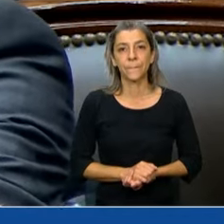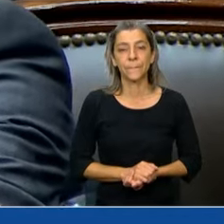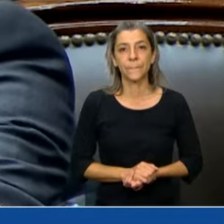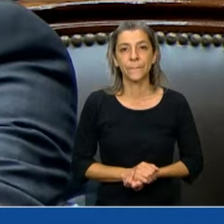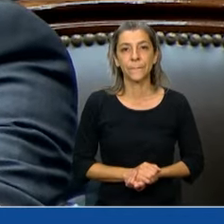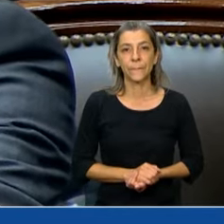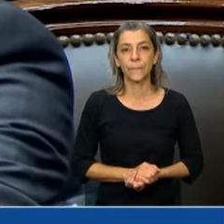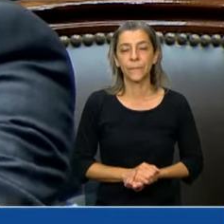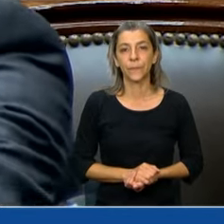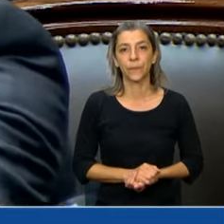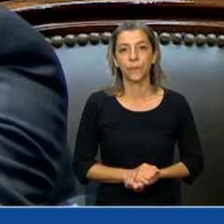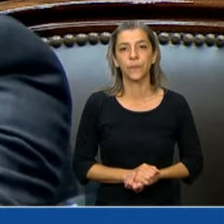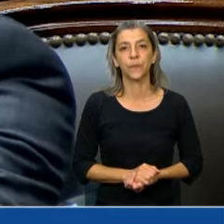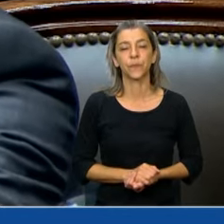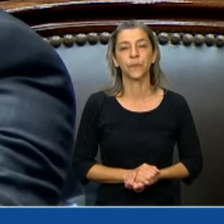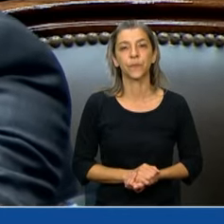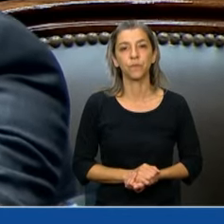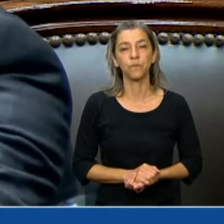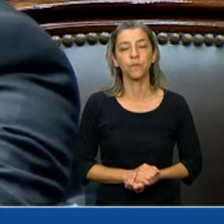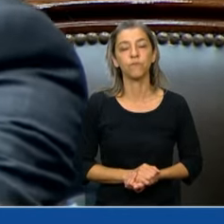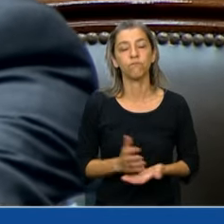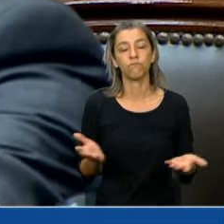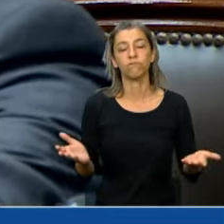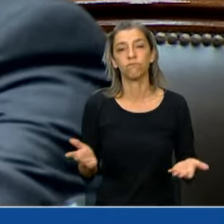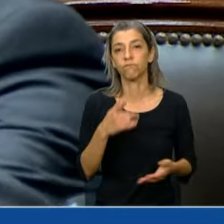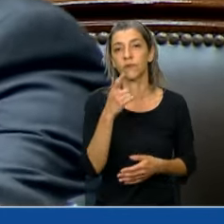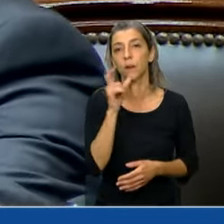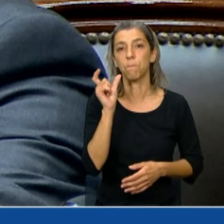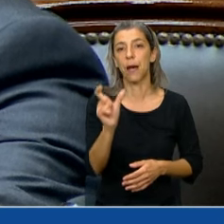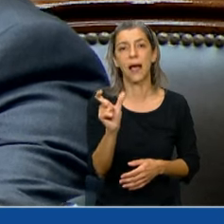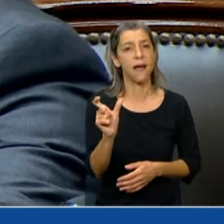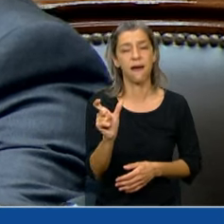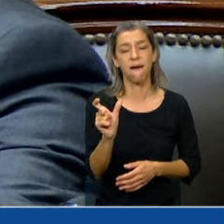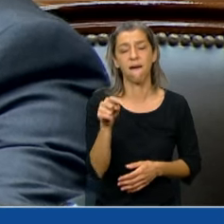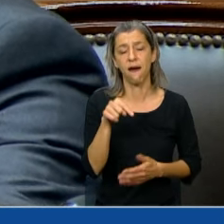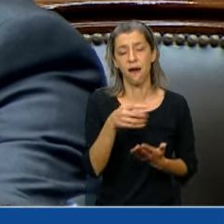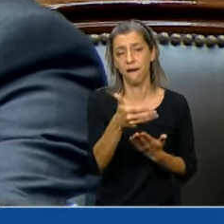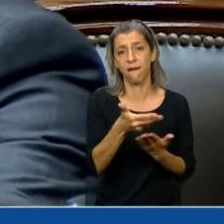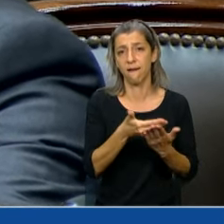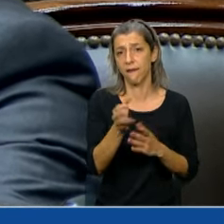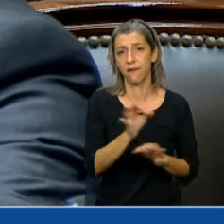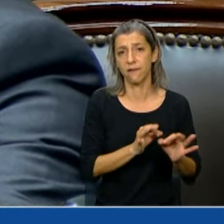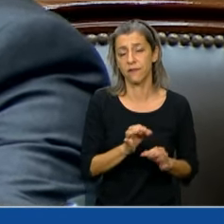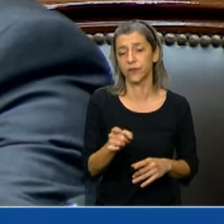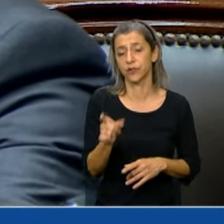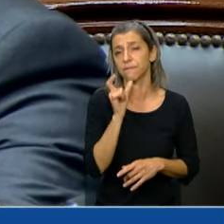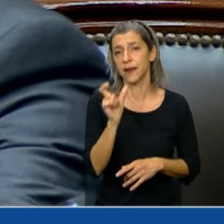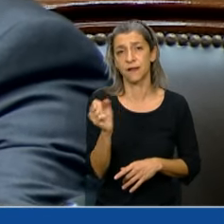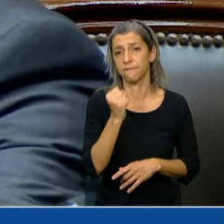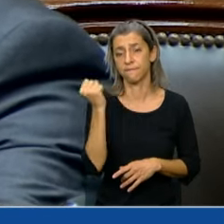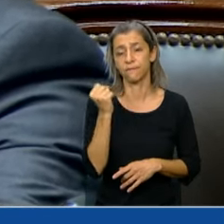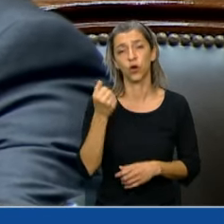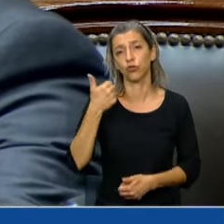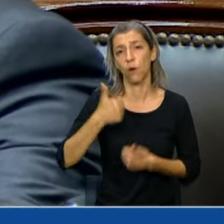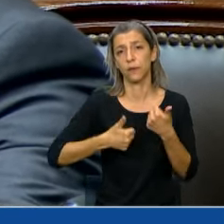presidenta la palabra que cruza este proyecto de ley es la palabra competencia competencia una palabra